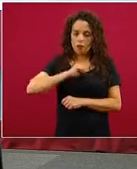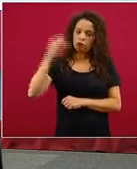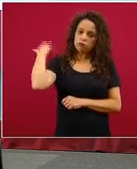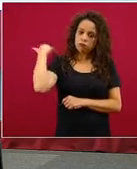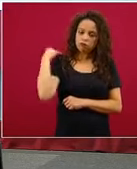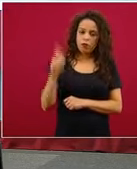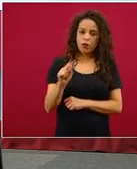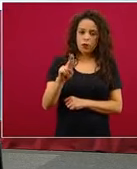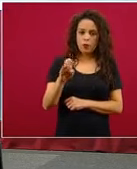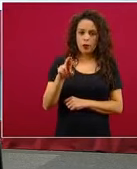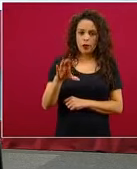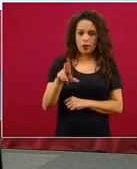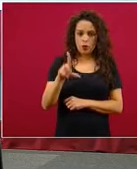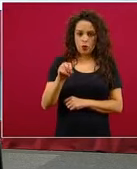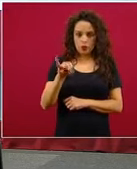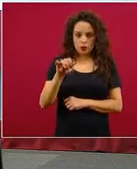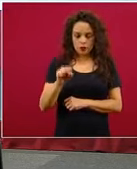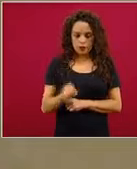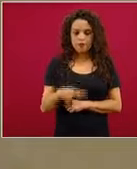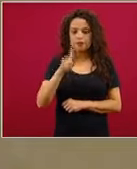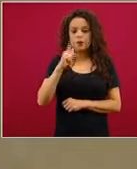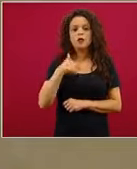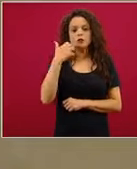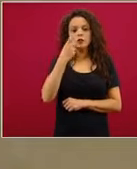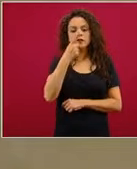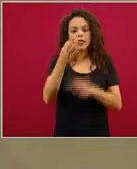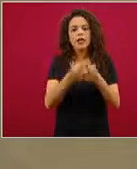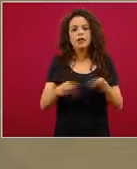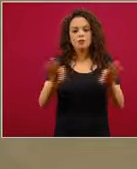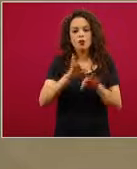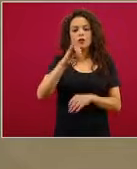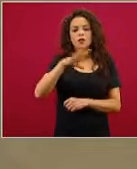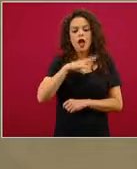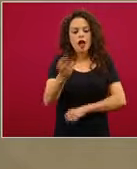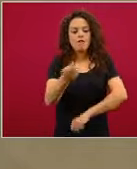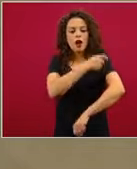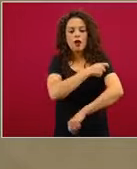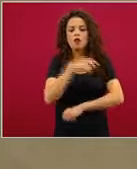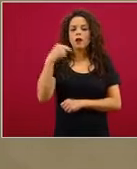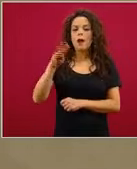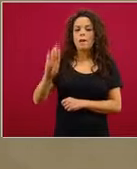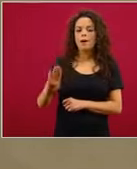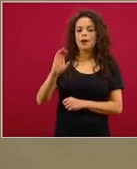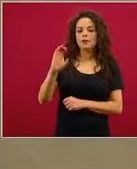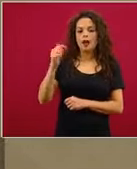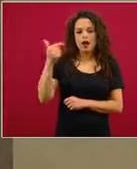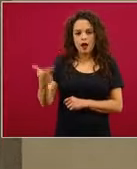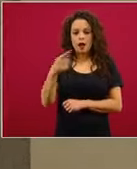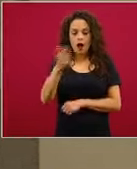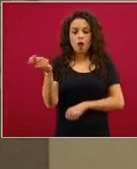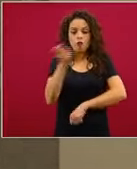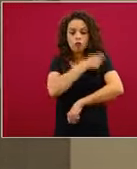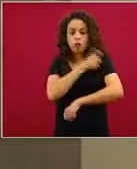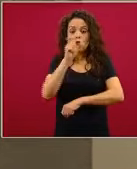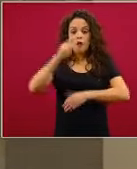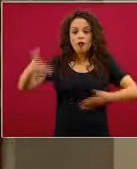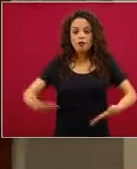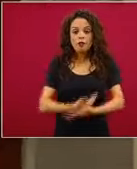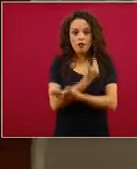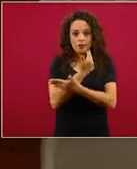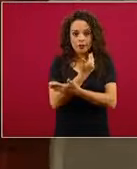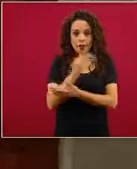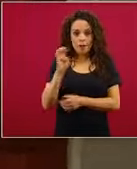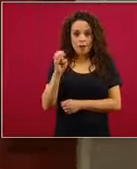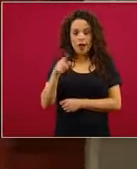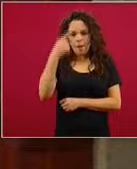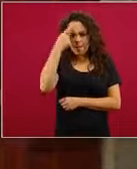de comentarles es que existe una vacuna. Hay una vacuna llamada BCG que se aplica al nacimiento y esta vacuna nos